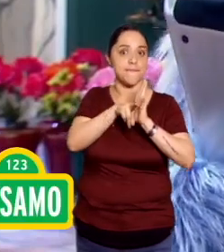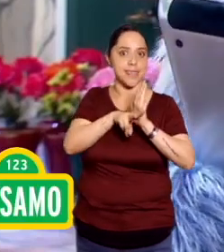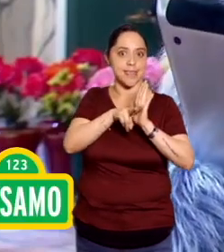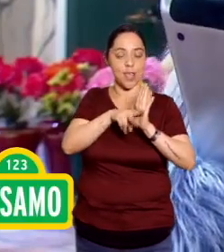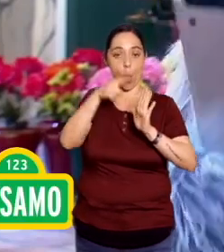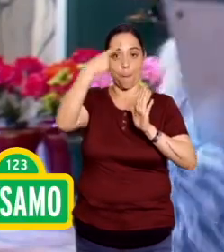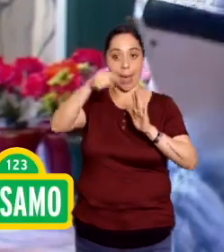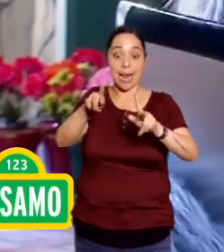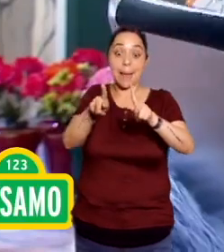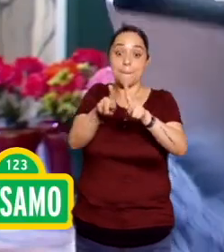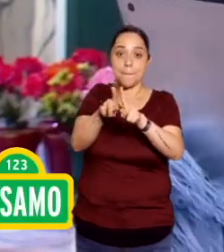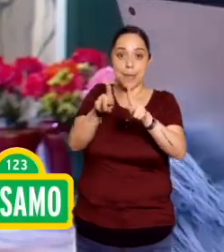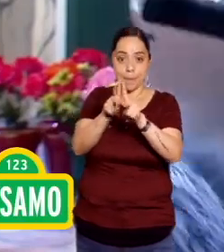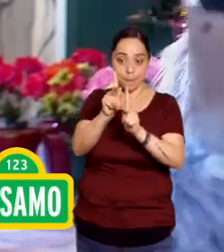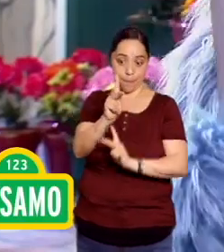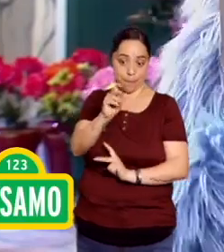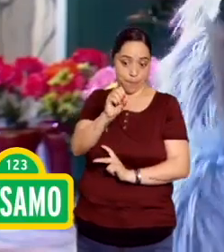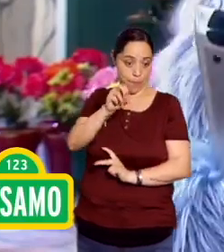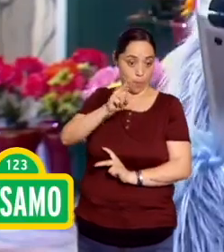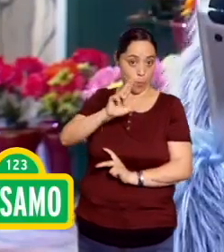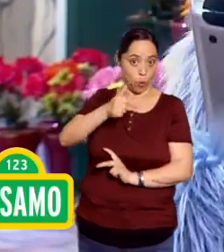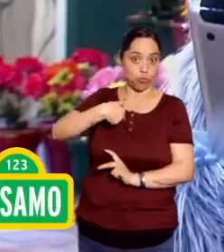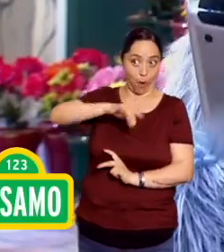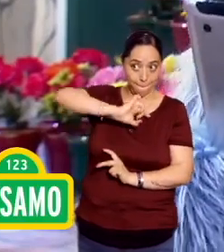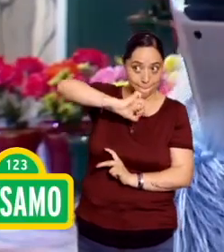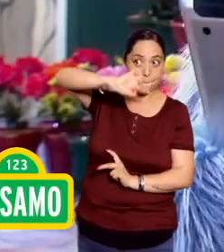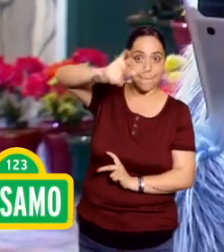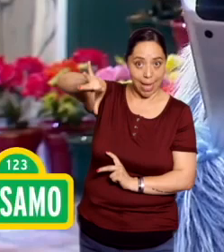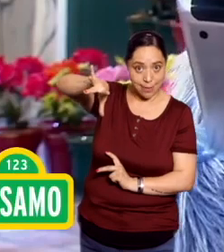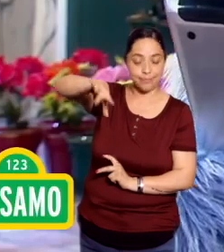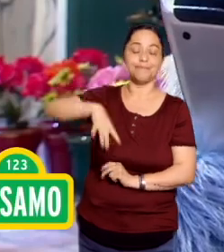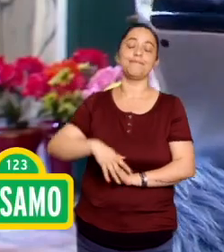muy importante para mandárselo a mi primo Poncho.